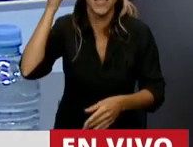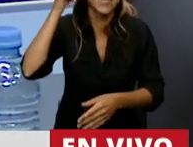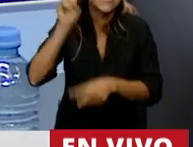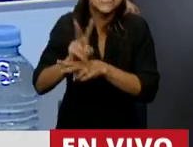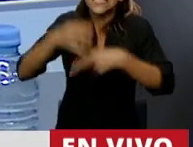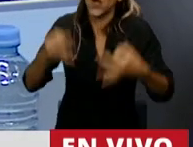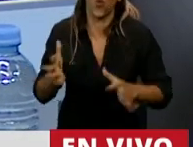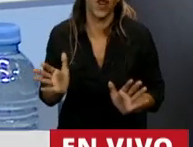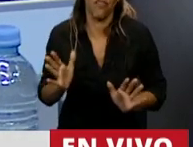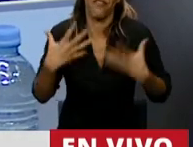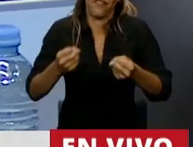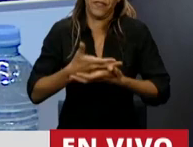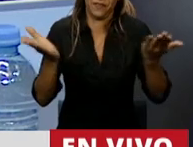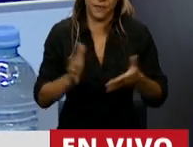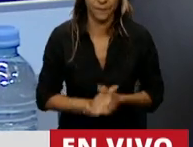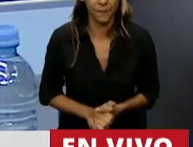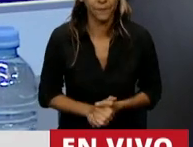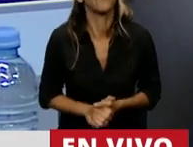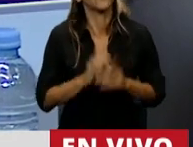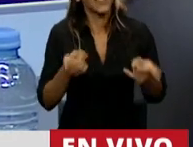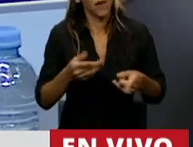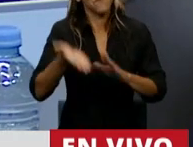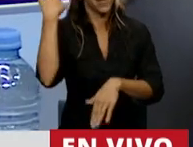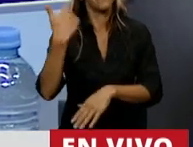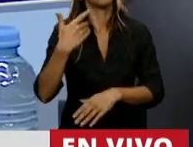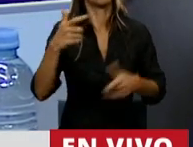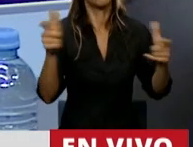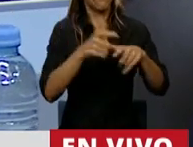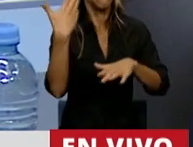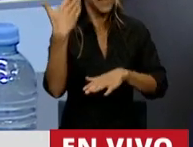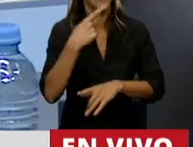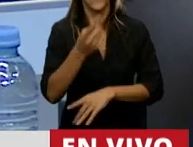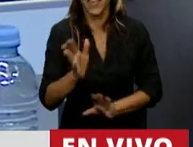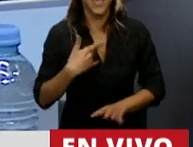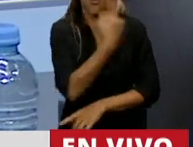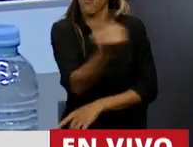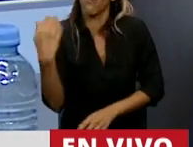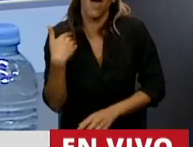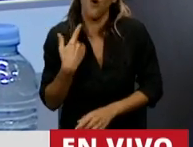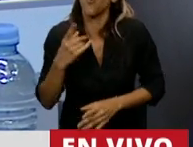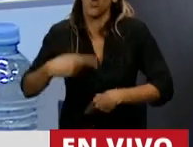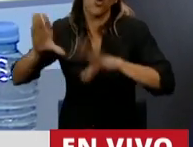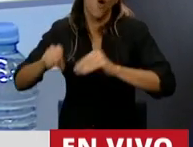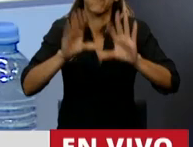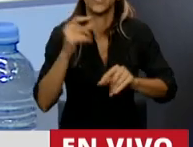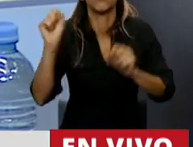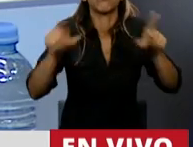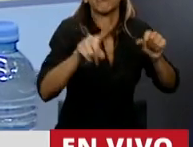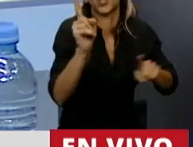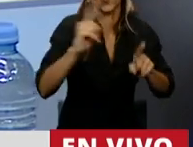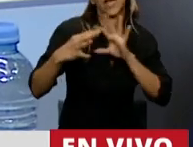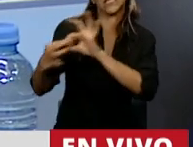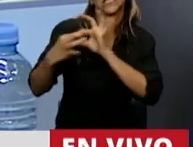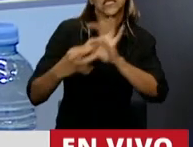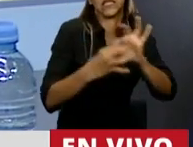pública. Como nos recordó Aida Kemmelmacher en el plenario, cada ser humano es un fin en sí mismo, no un instrumento del otro.